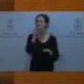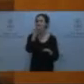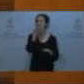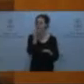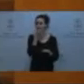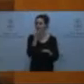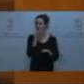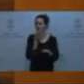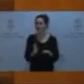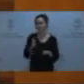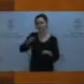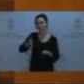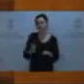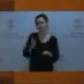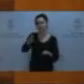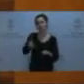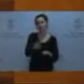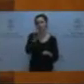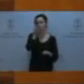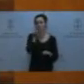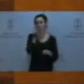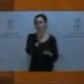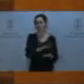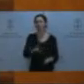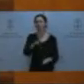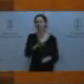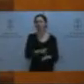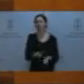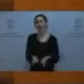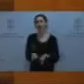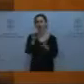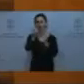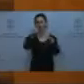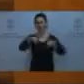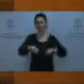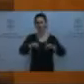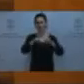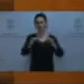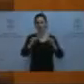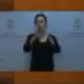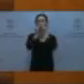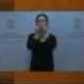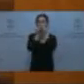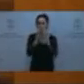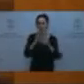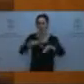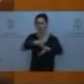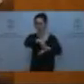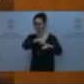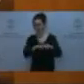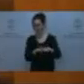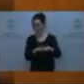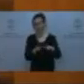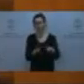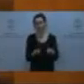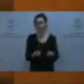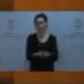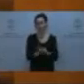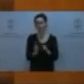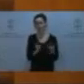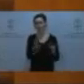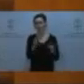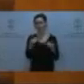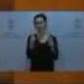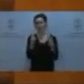salmones que son pescados en Asturias, debidamente precintados, por ejemplo, aparecen en un restaurante